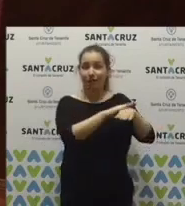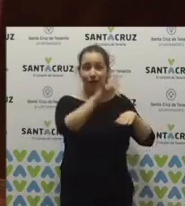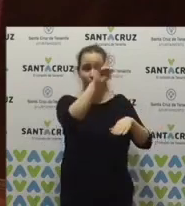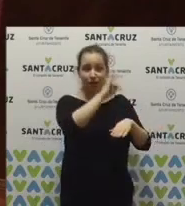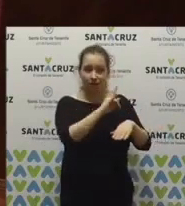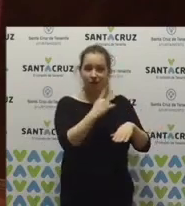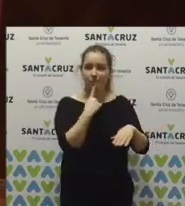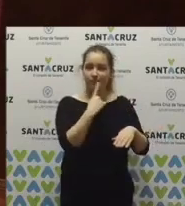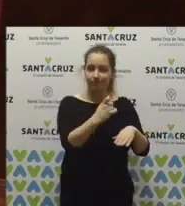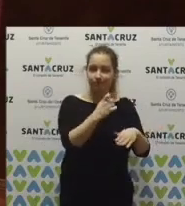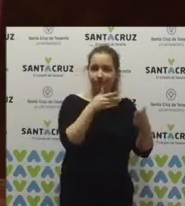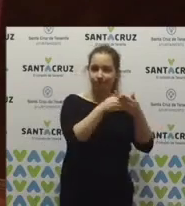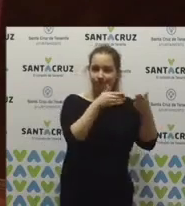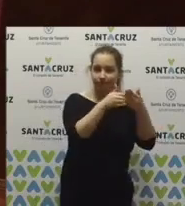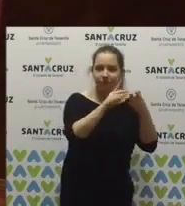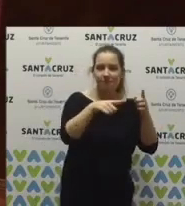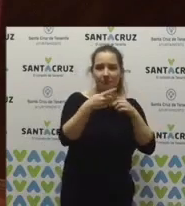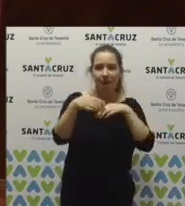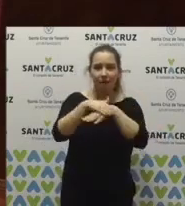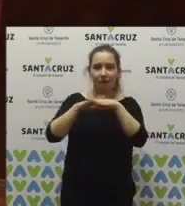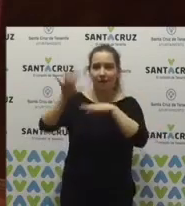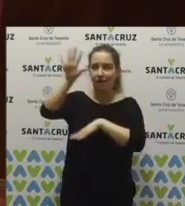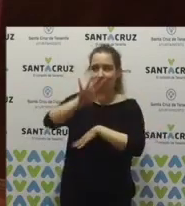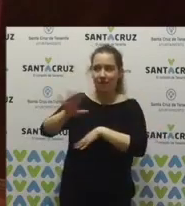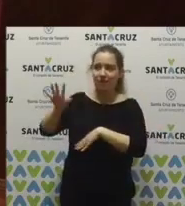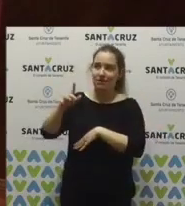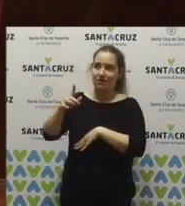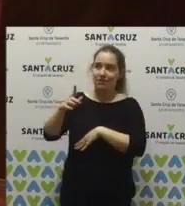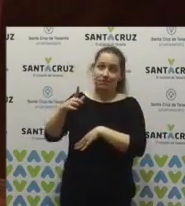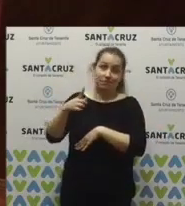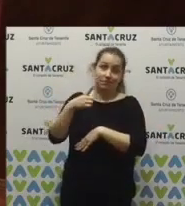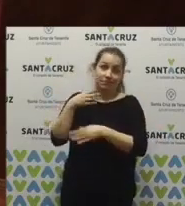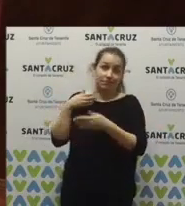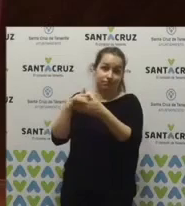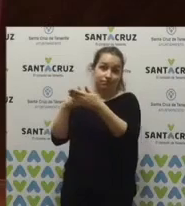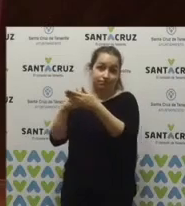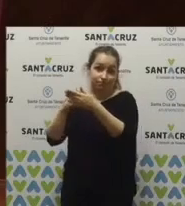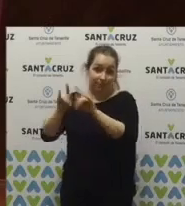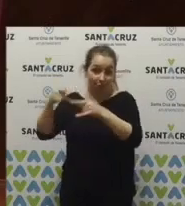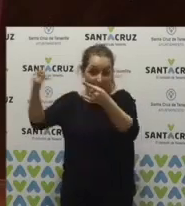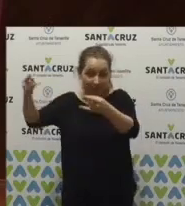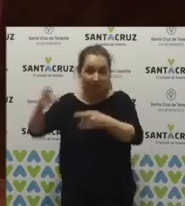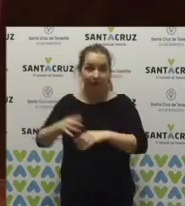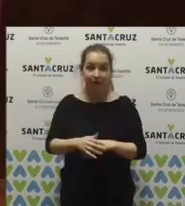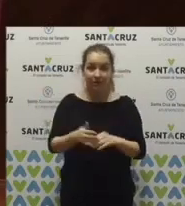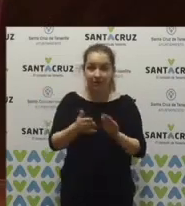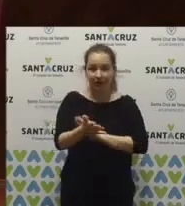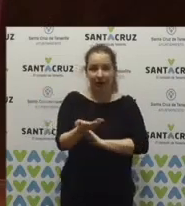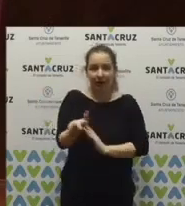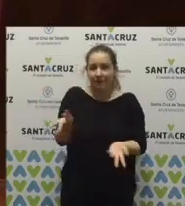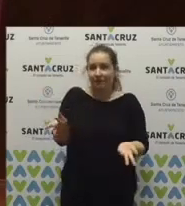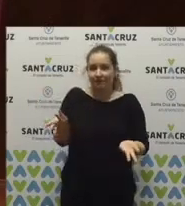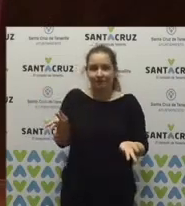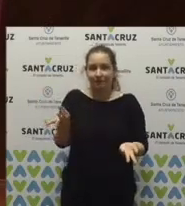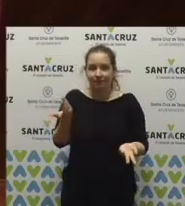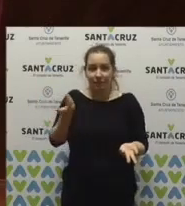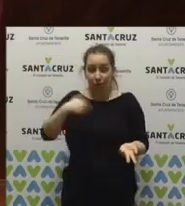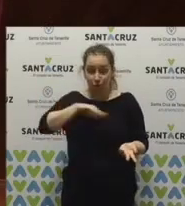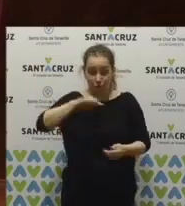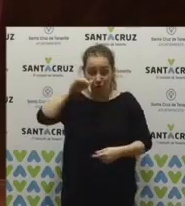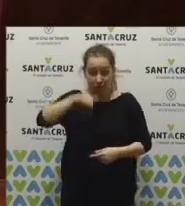estado pues muchísimos más no son espectáculos agradables por parte de ver por parte de nadie y que nosotros hoy aquí en santa cruz